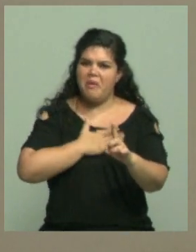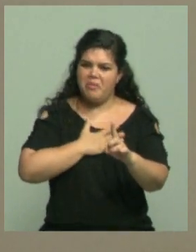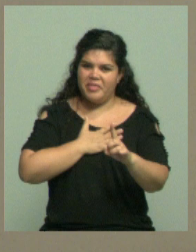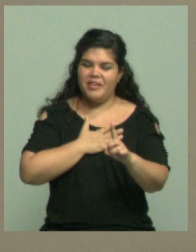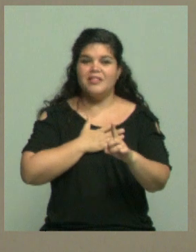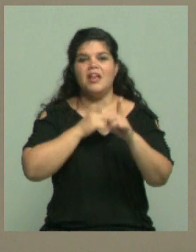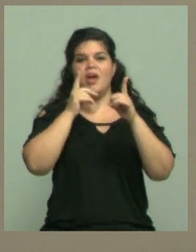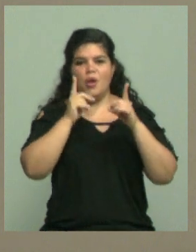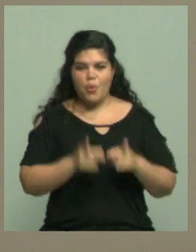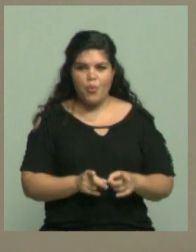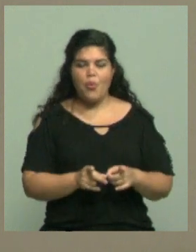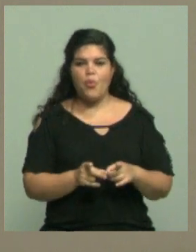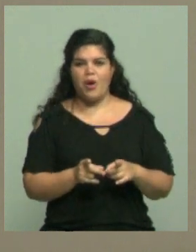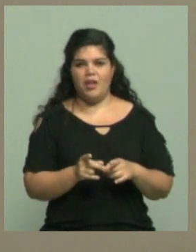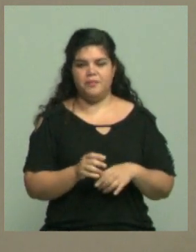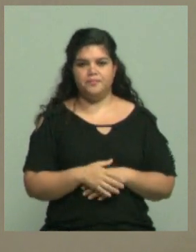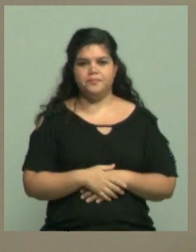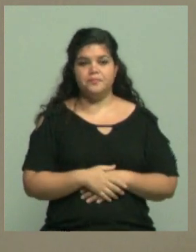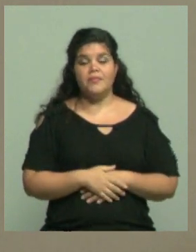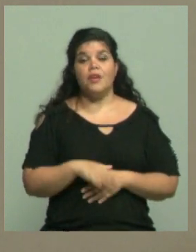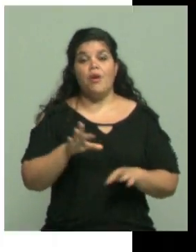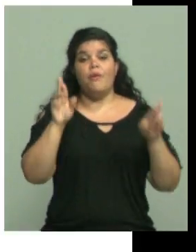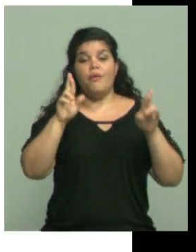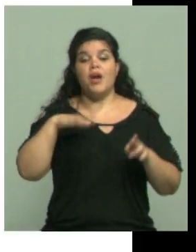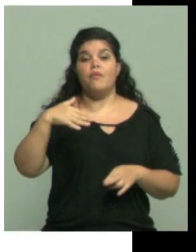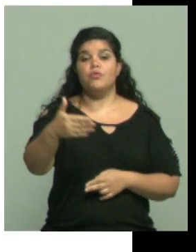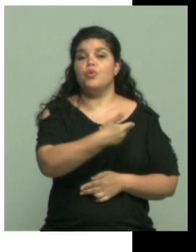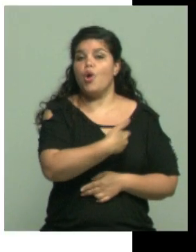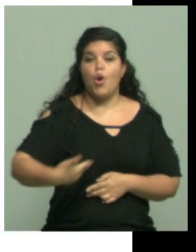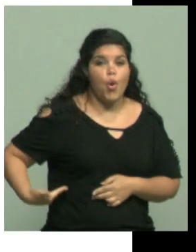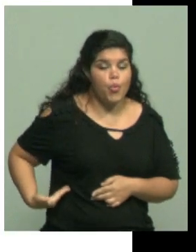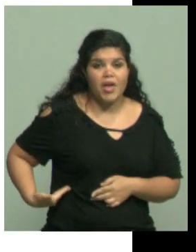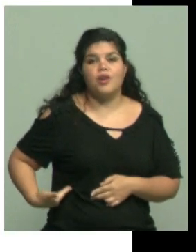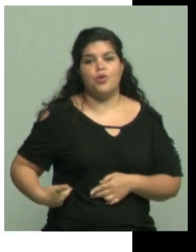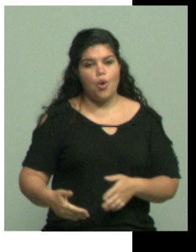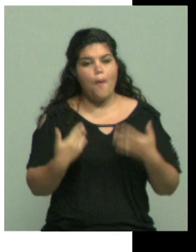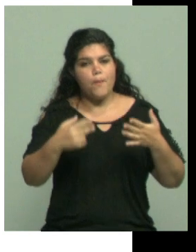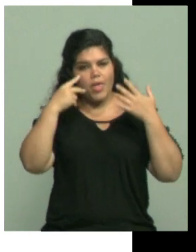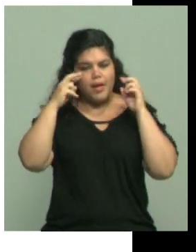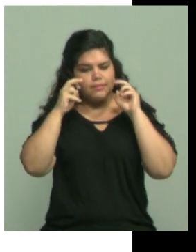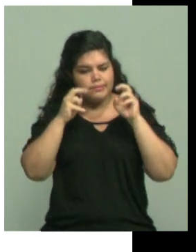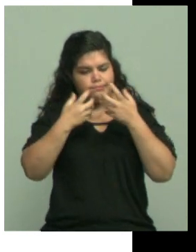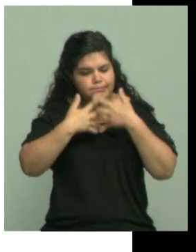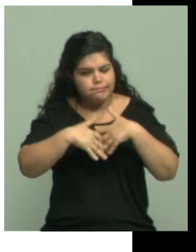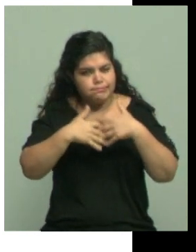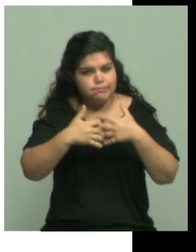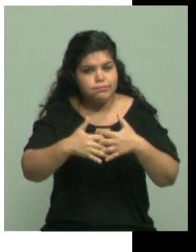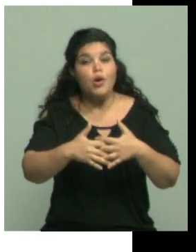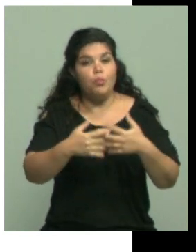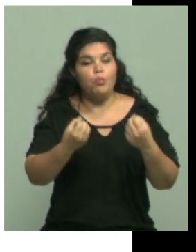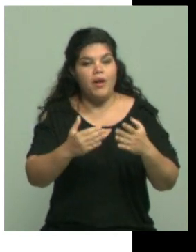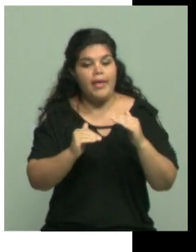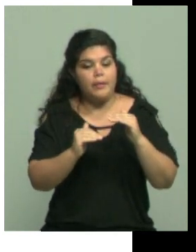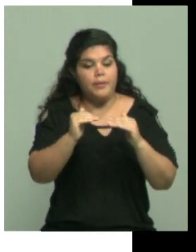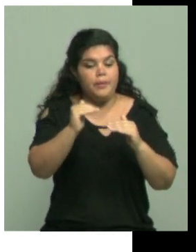bajo y que ojalá el gobierno analice y ponga un parámetro más alto si pretende obviamente seguir con este trabajo, porque está